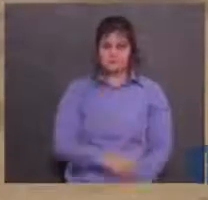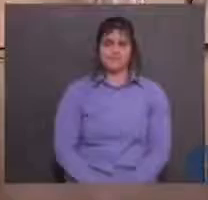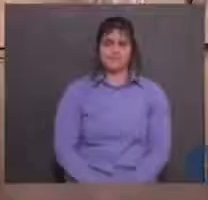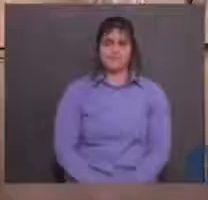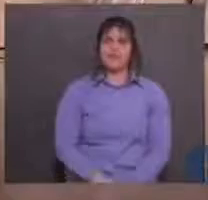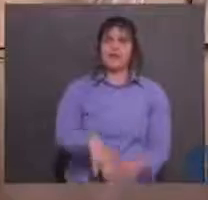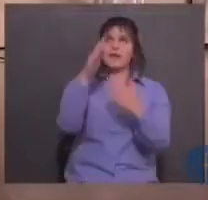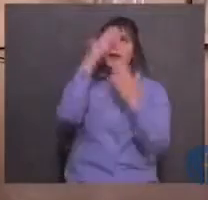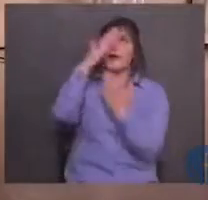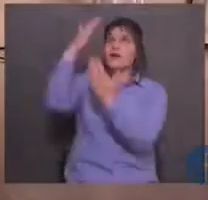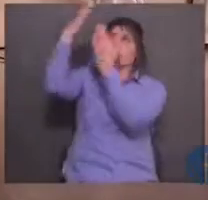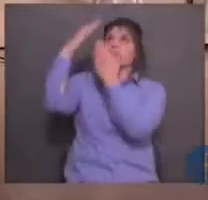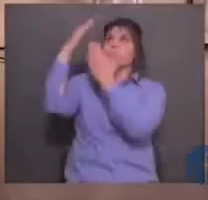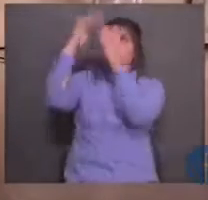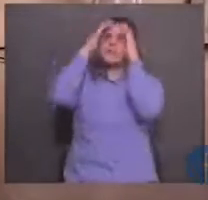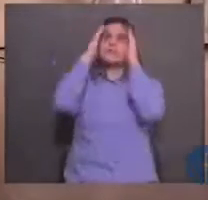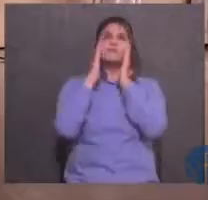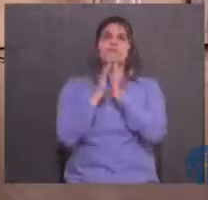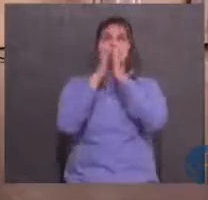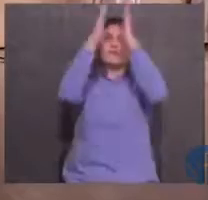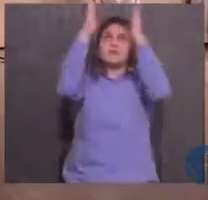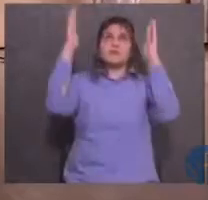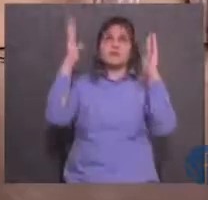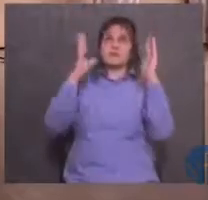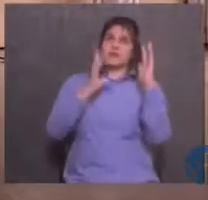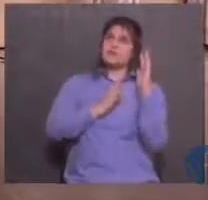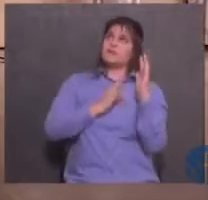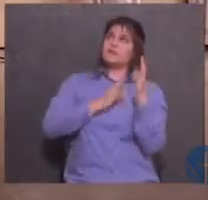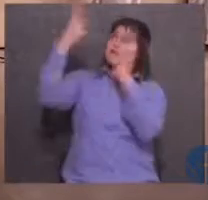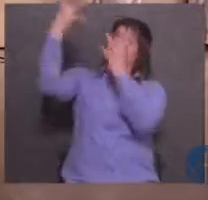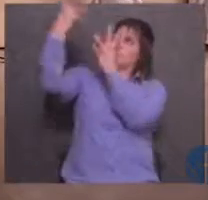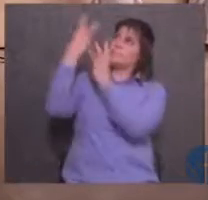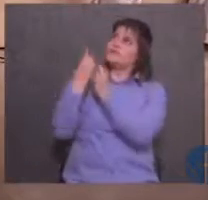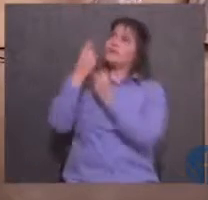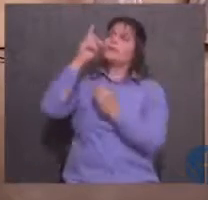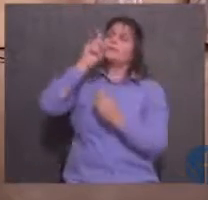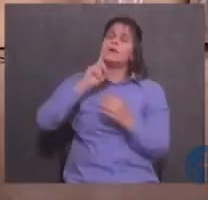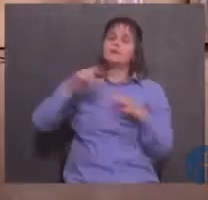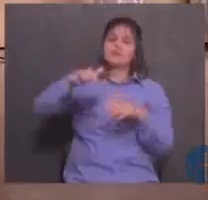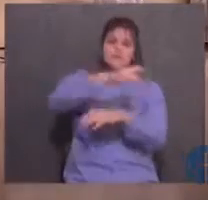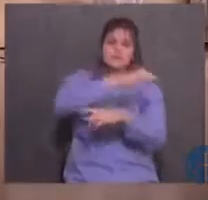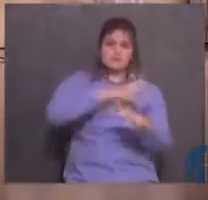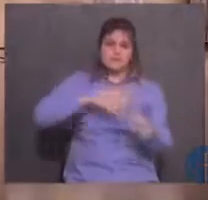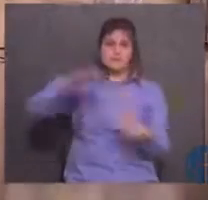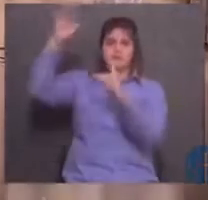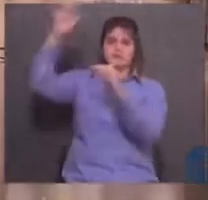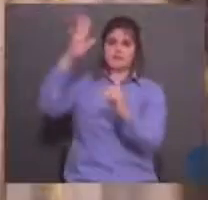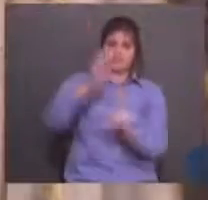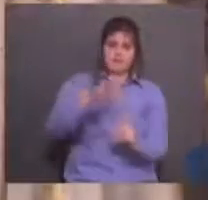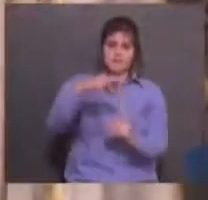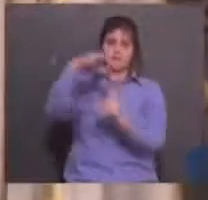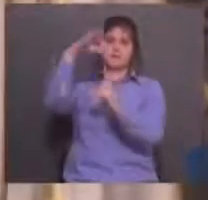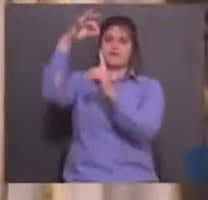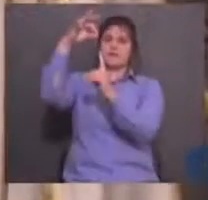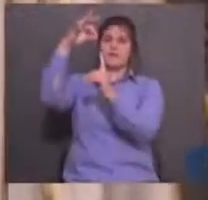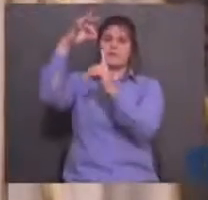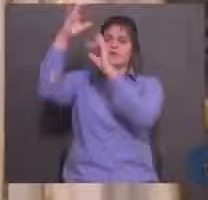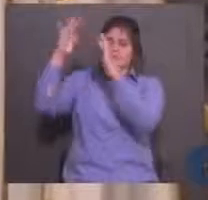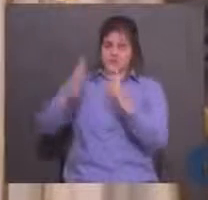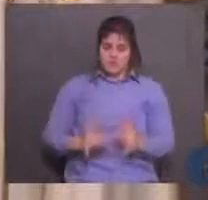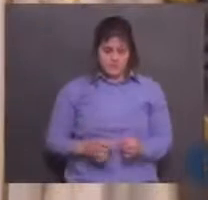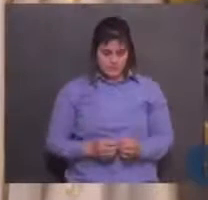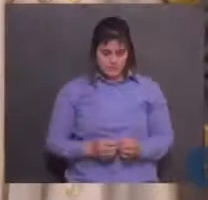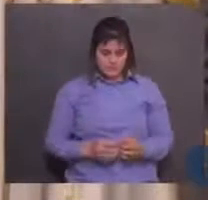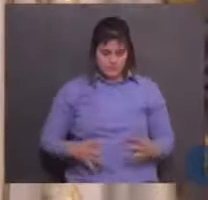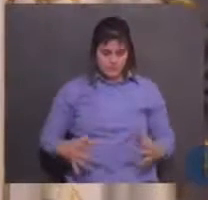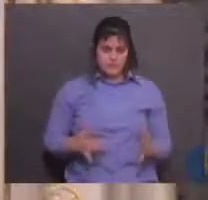Dios te salve María, llena eres de gracias, el Señor está contigo. Bendita tú eres entre todas las mujeres, y bendito